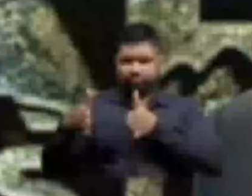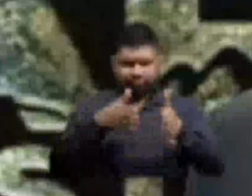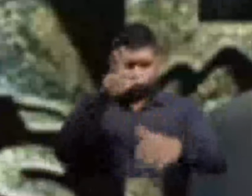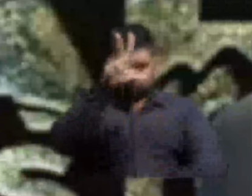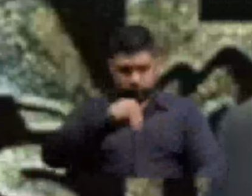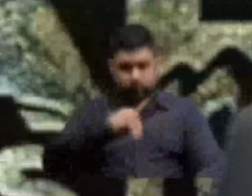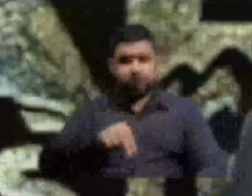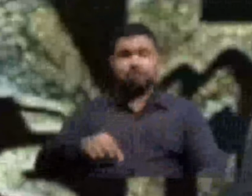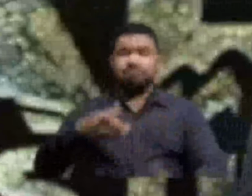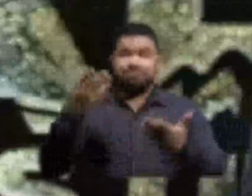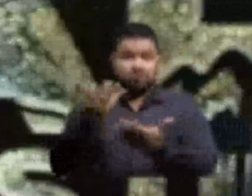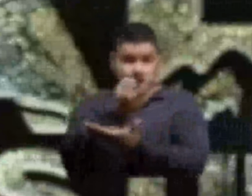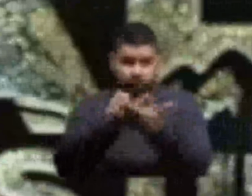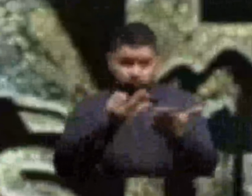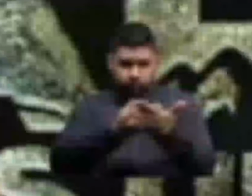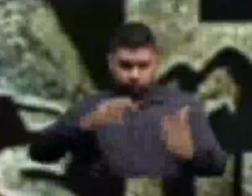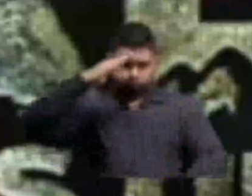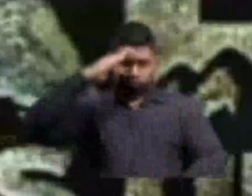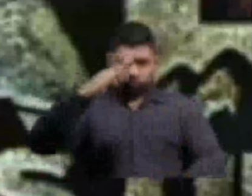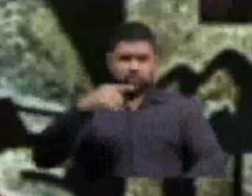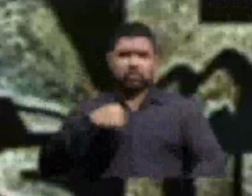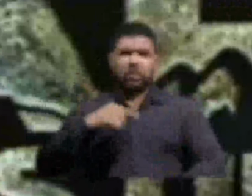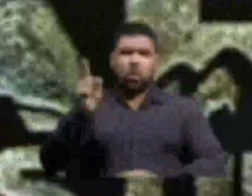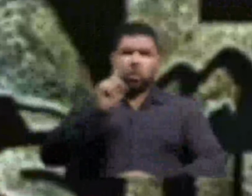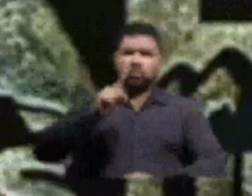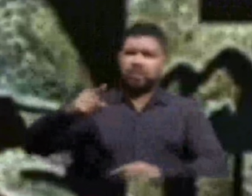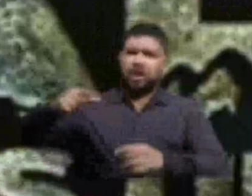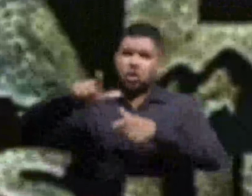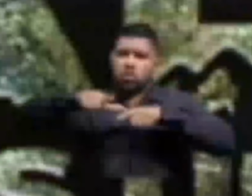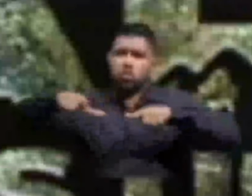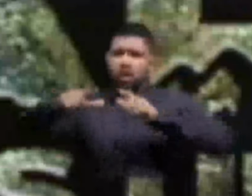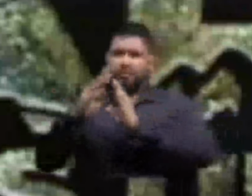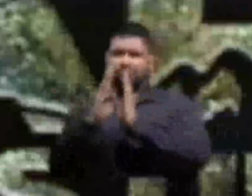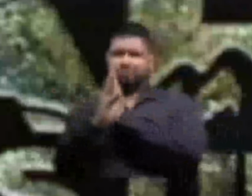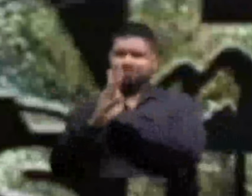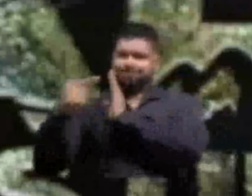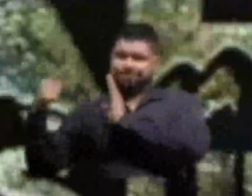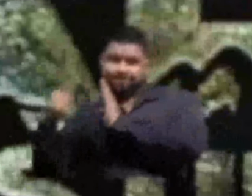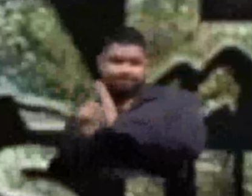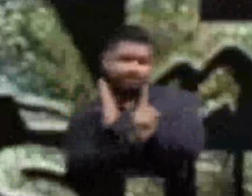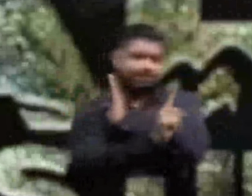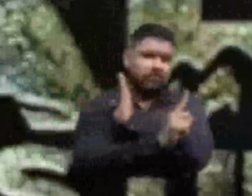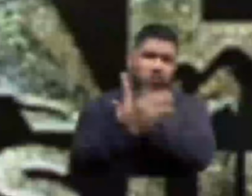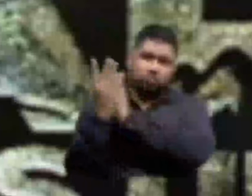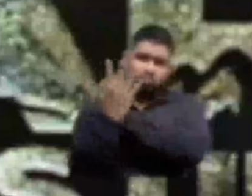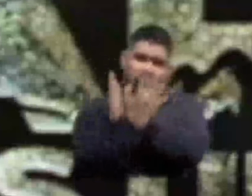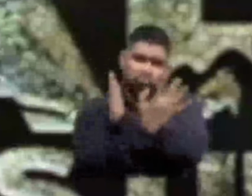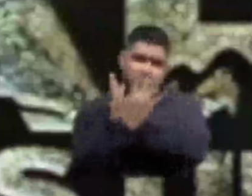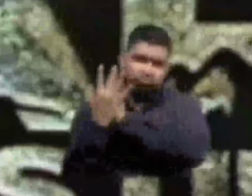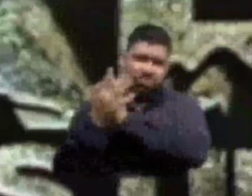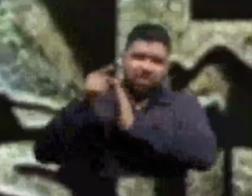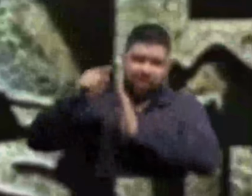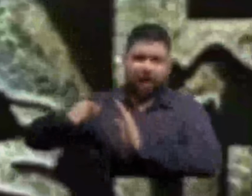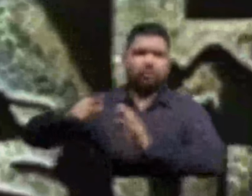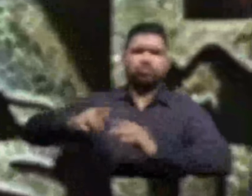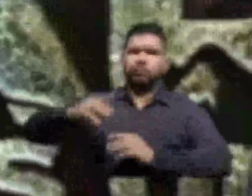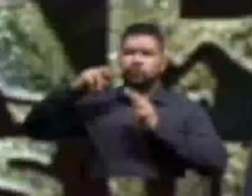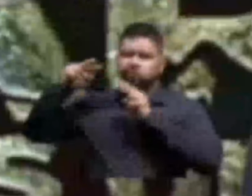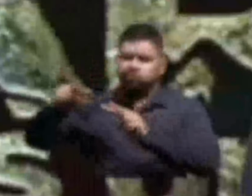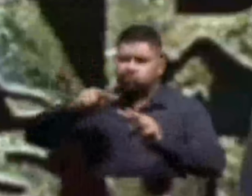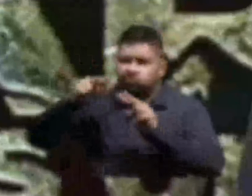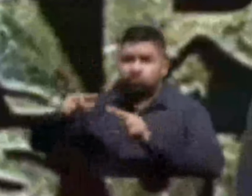se mantiene con presencia en las áreas donde son las áreas de ingreso de los migrantes nosotros por orden del señor presidente hemos iniciado un proceso de